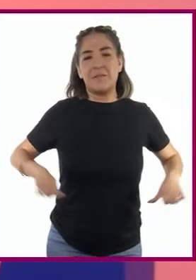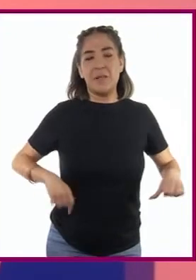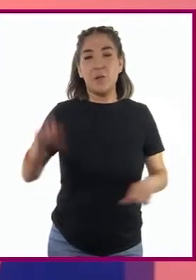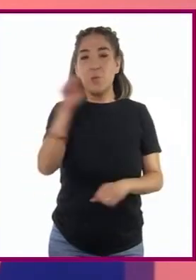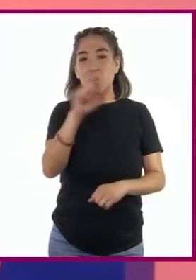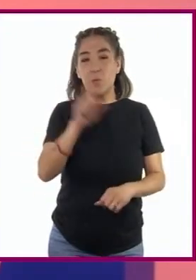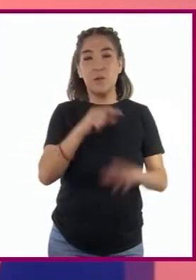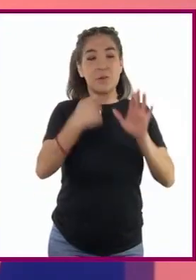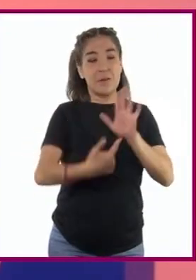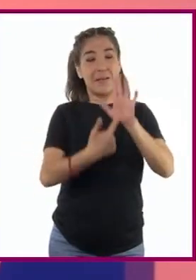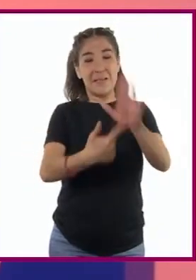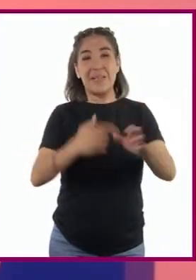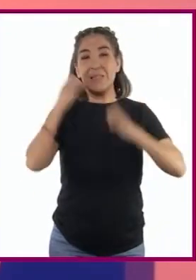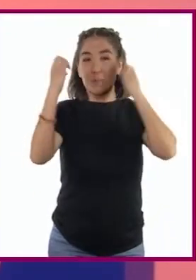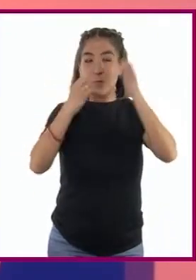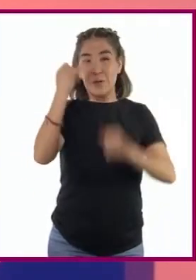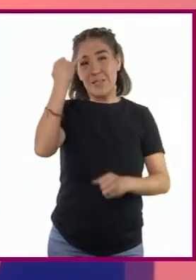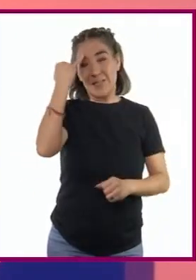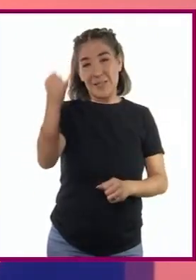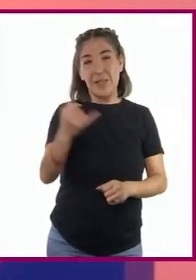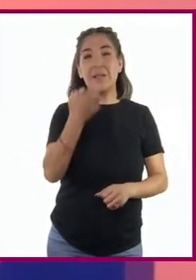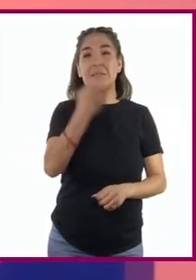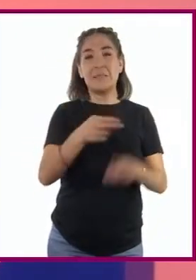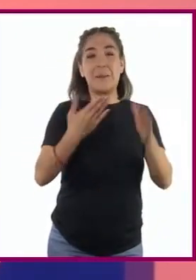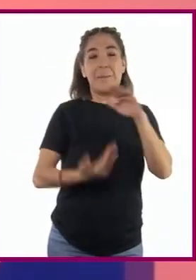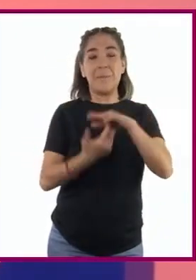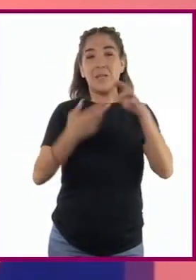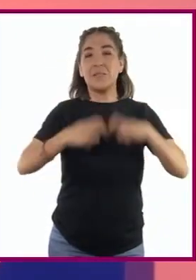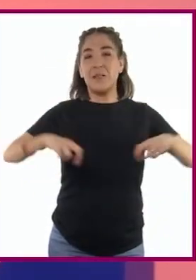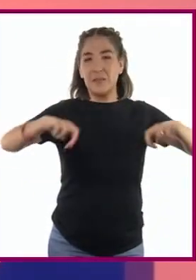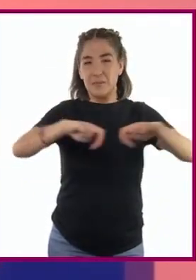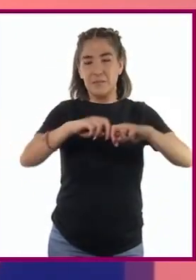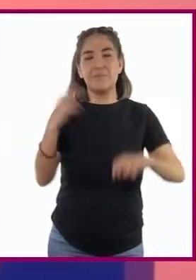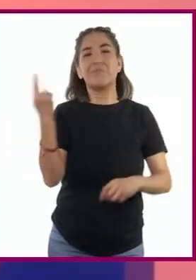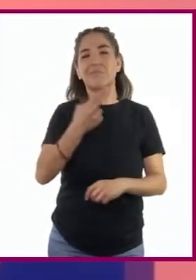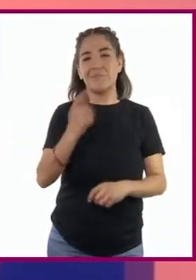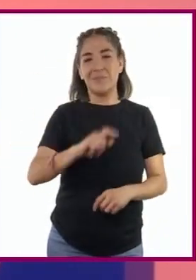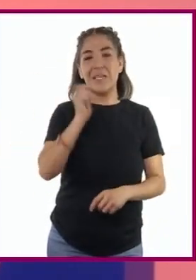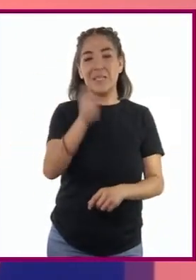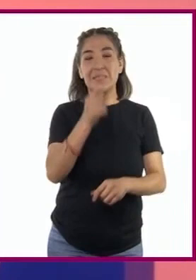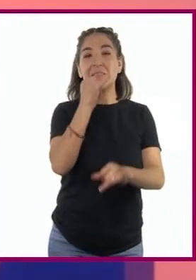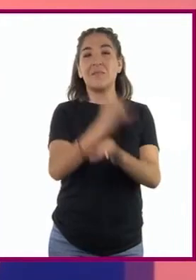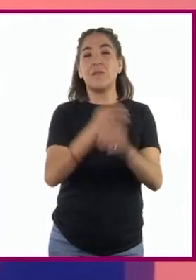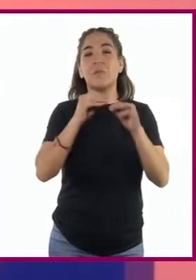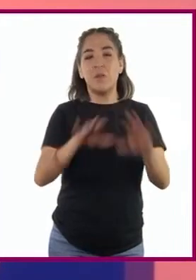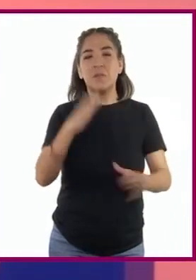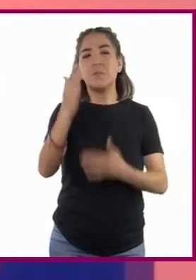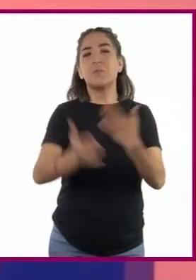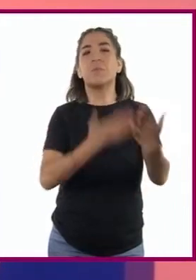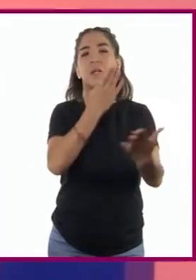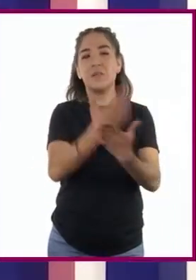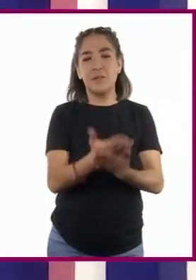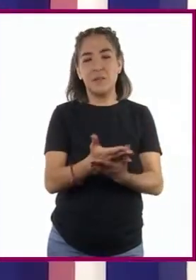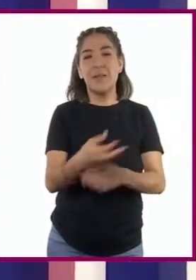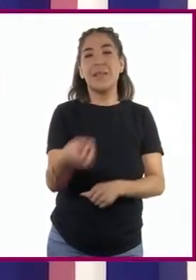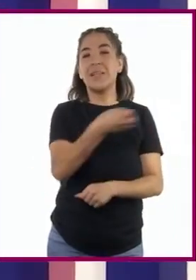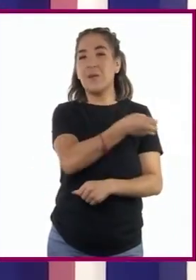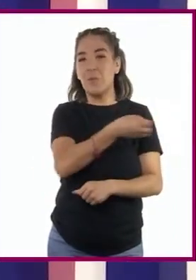Cuando se exponen ideas en una mesa redonda, es necesario que la información se presente de manera